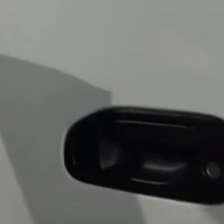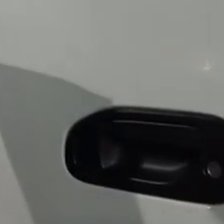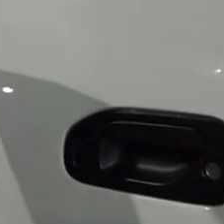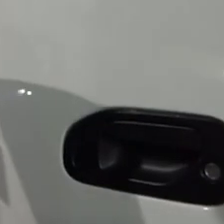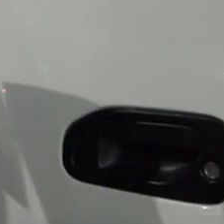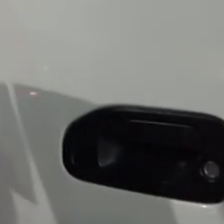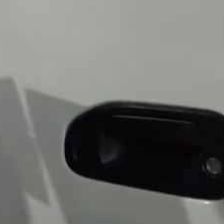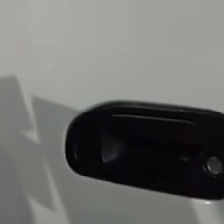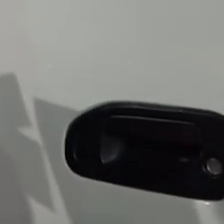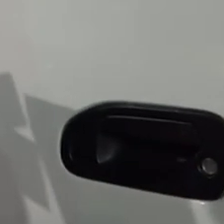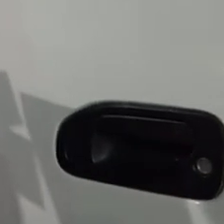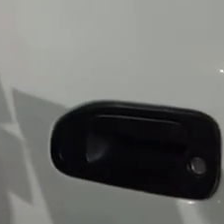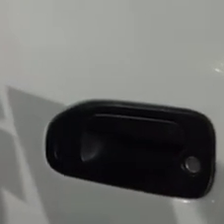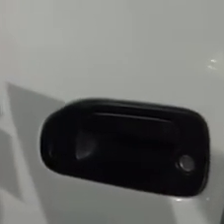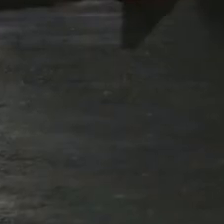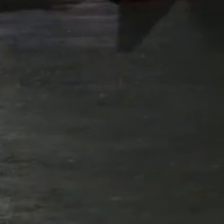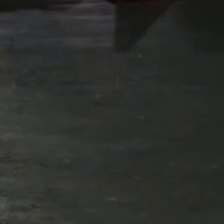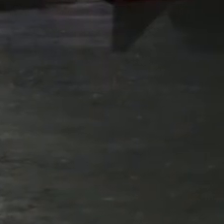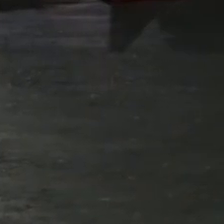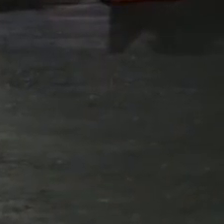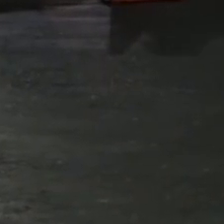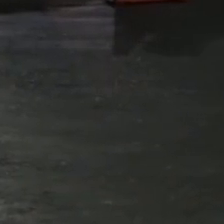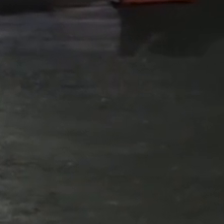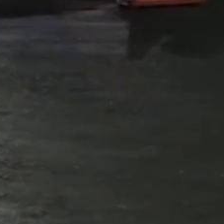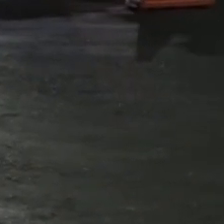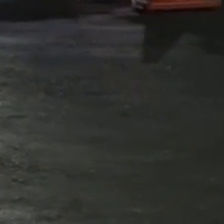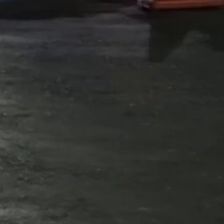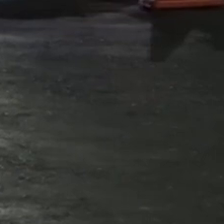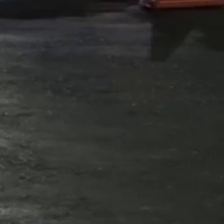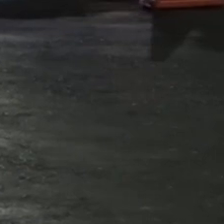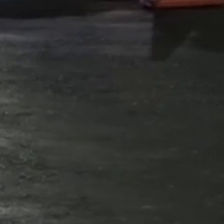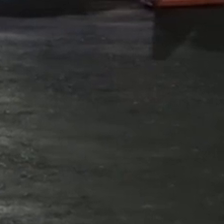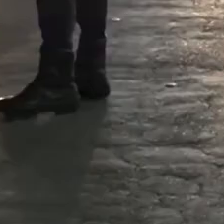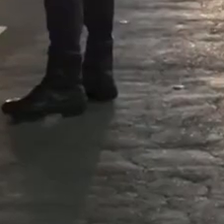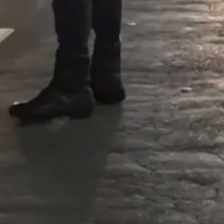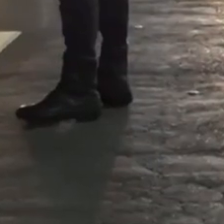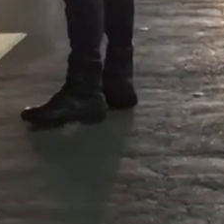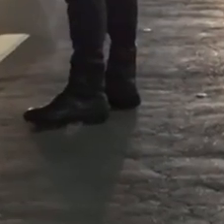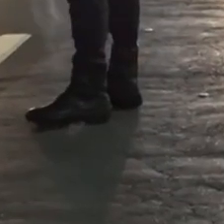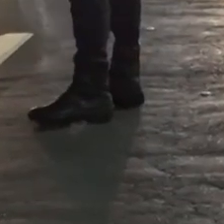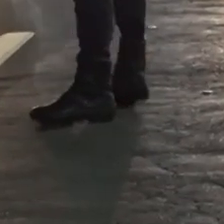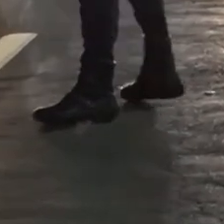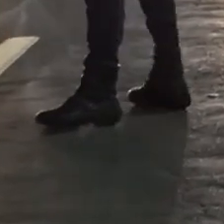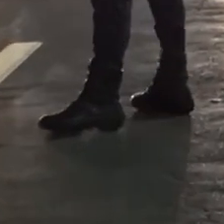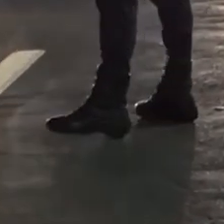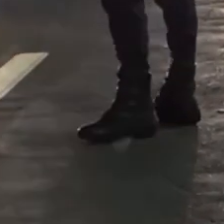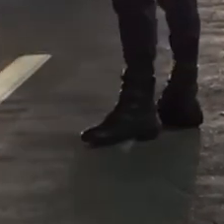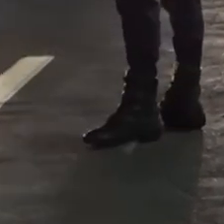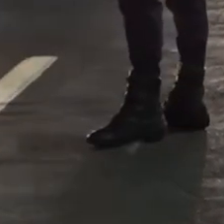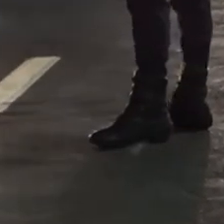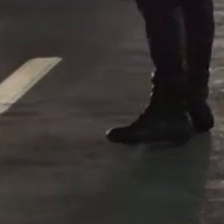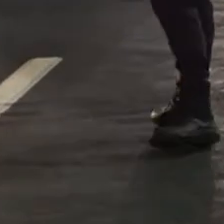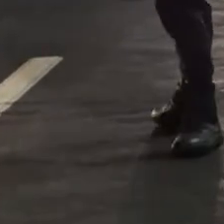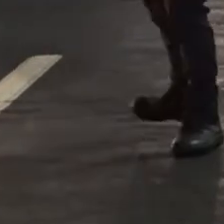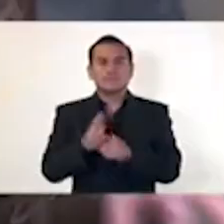casas hasta el 7 de mayo las medidas de restricción de movilidad continuarán para frenar el avance del crono virus en el país y la